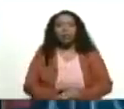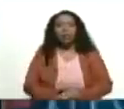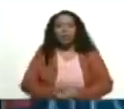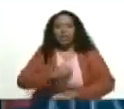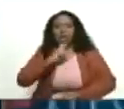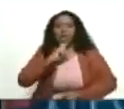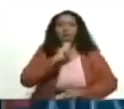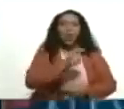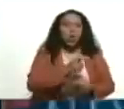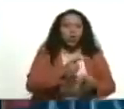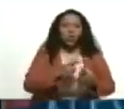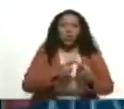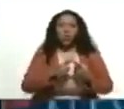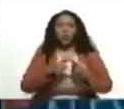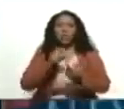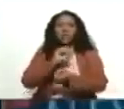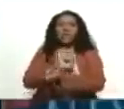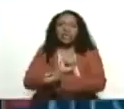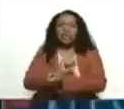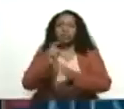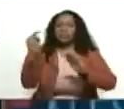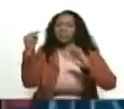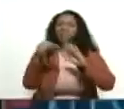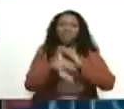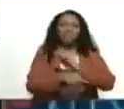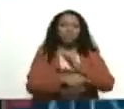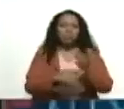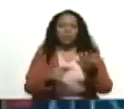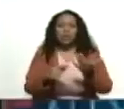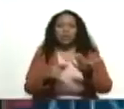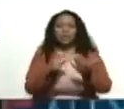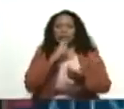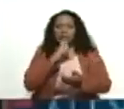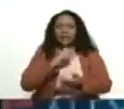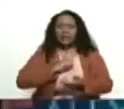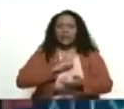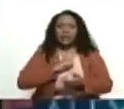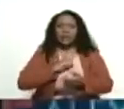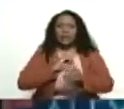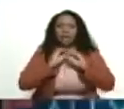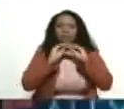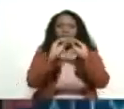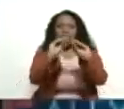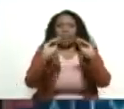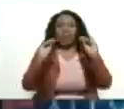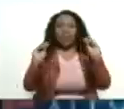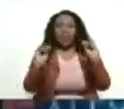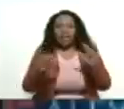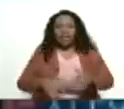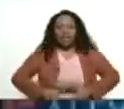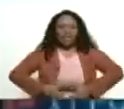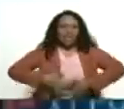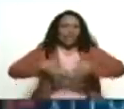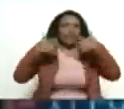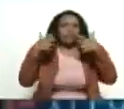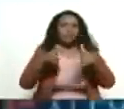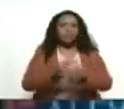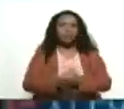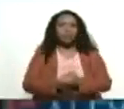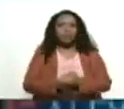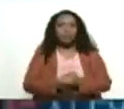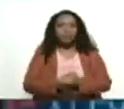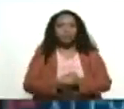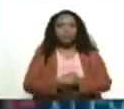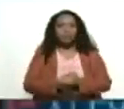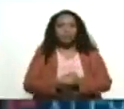y en un arresto de profunda arrogancia que nos llama a la más grande indignación,